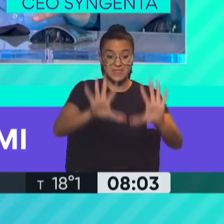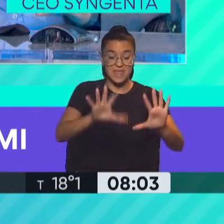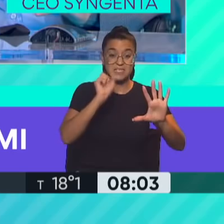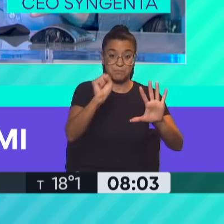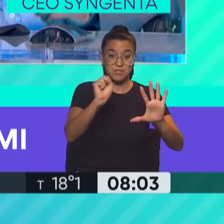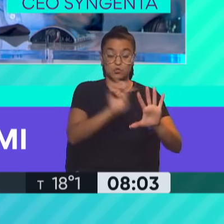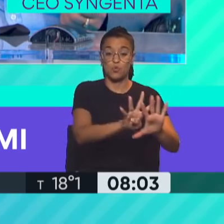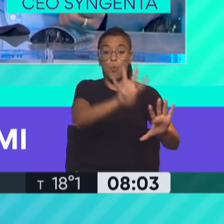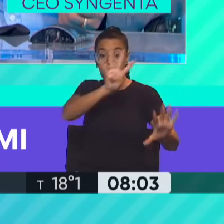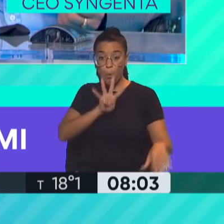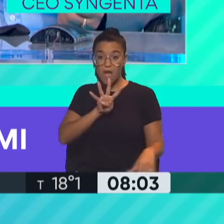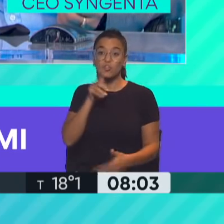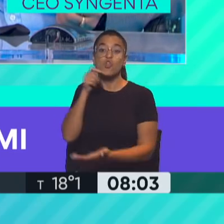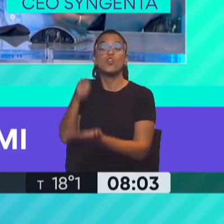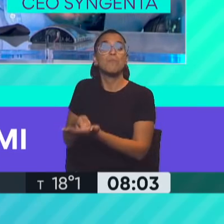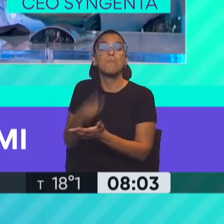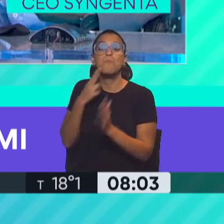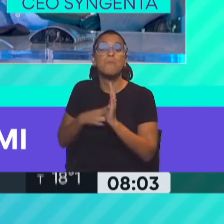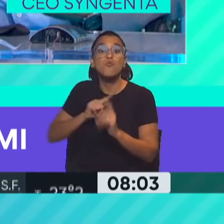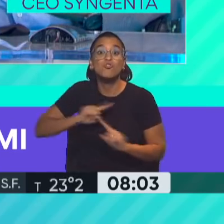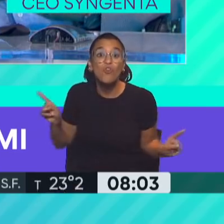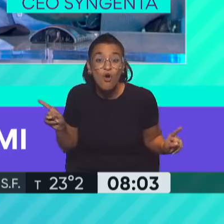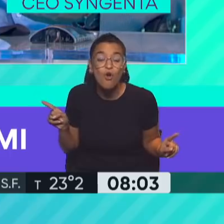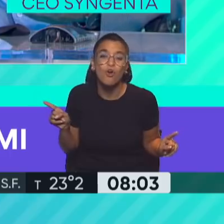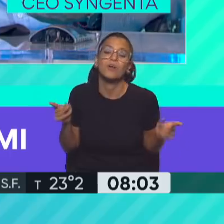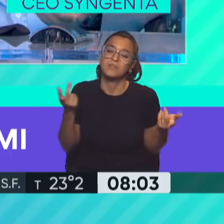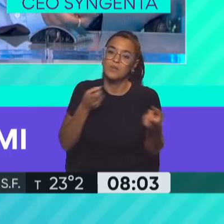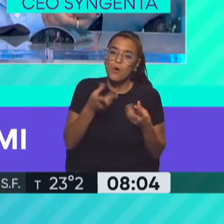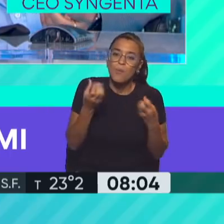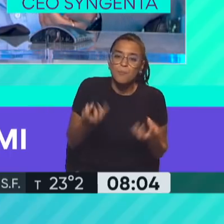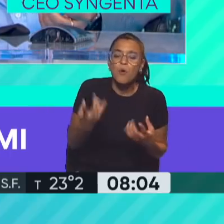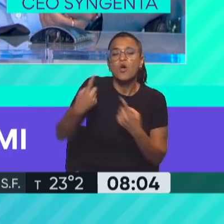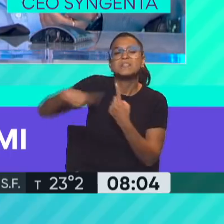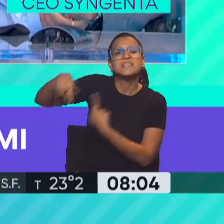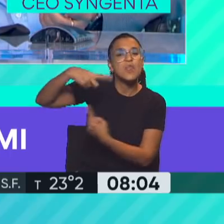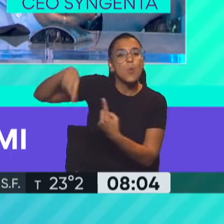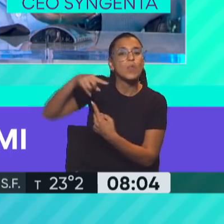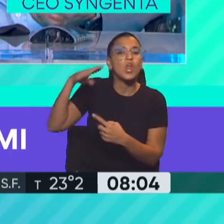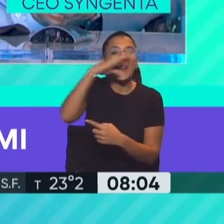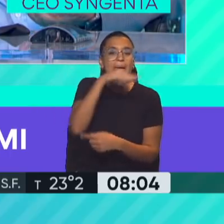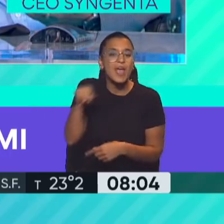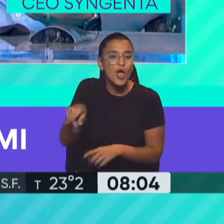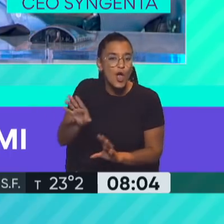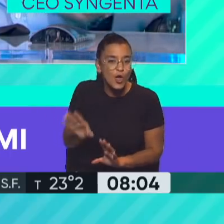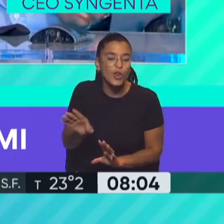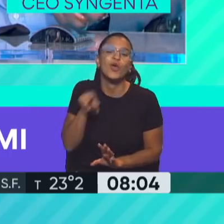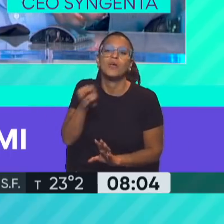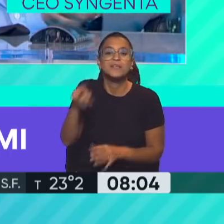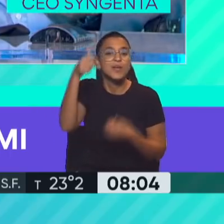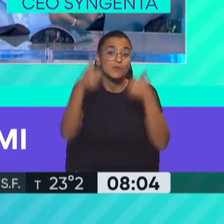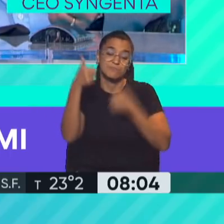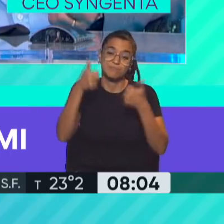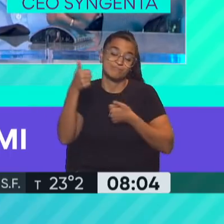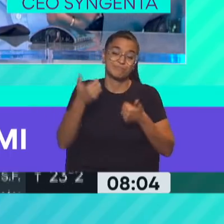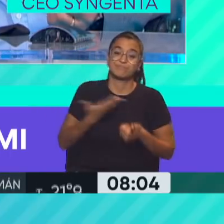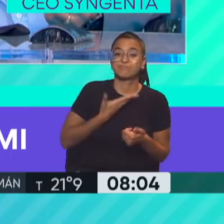que se generan no tributan impuestos porque básicamente están en un circuito en negro eso es competencia desleal